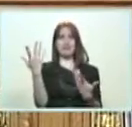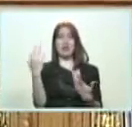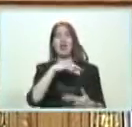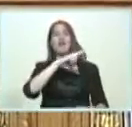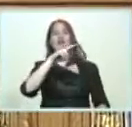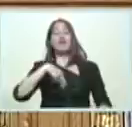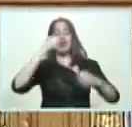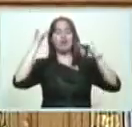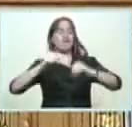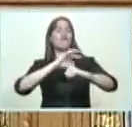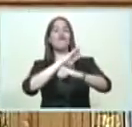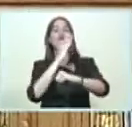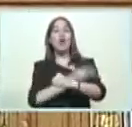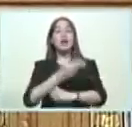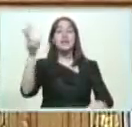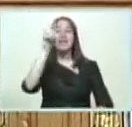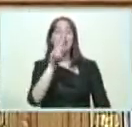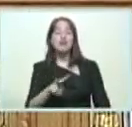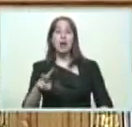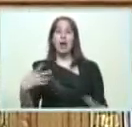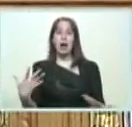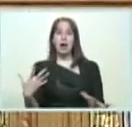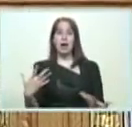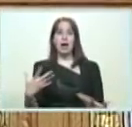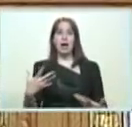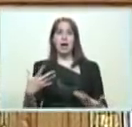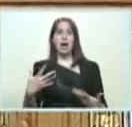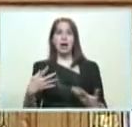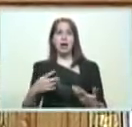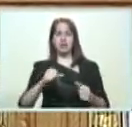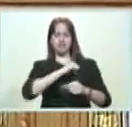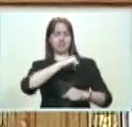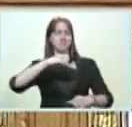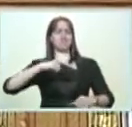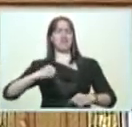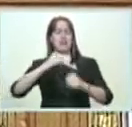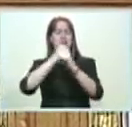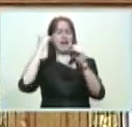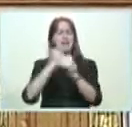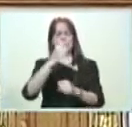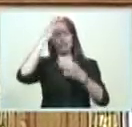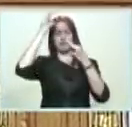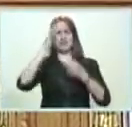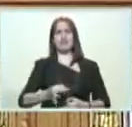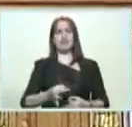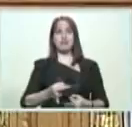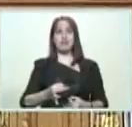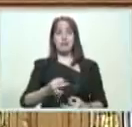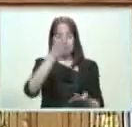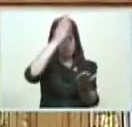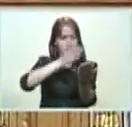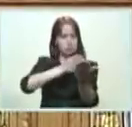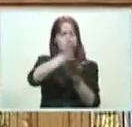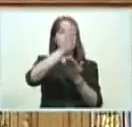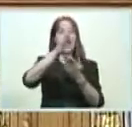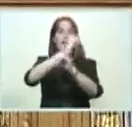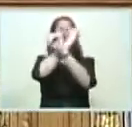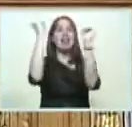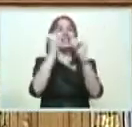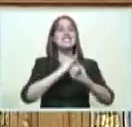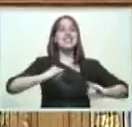Nosotros tenemos que lograr una Venezuela totalmente autónoma, transitando su camino de